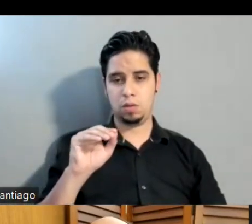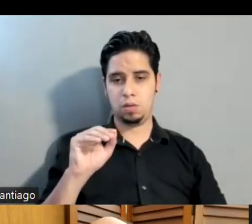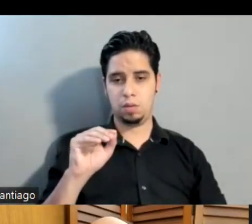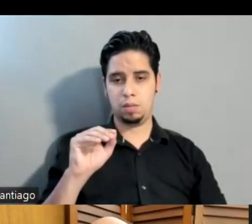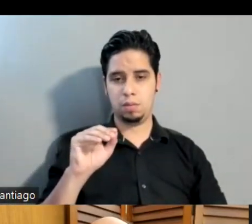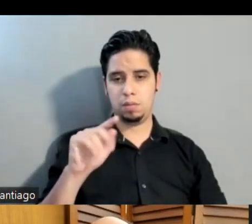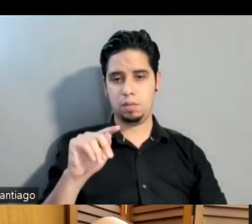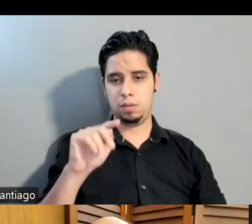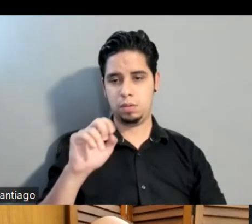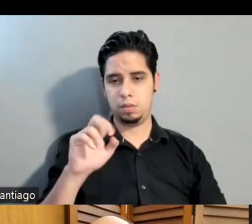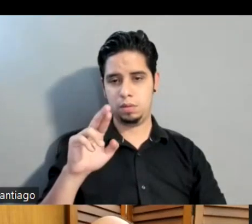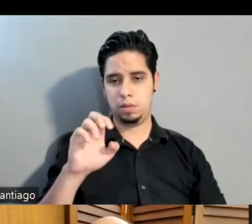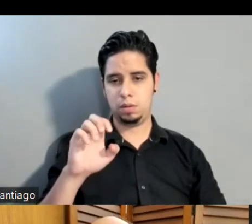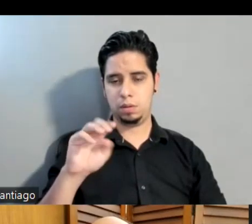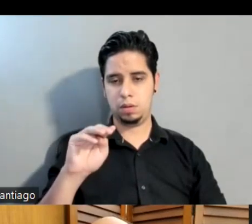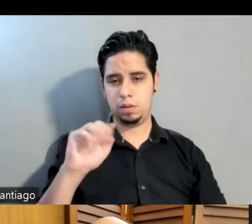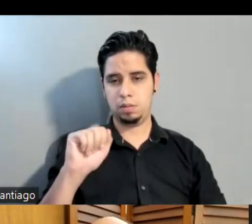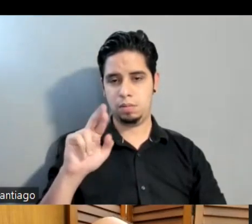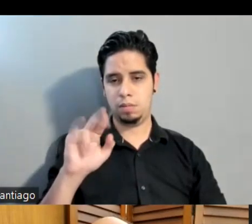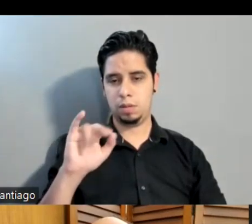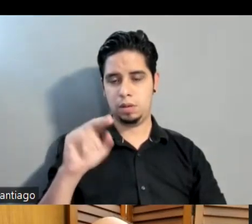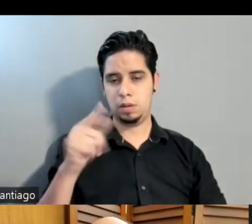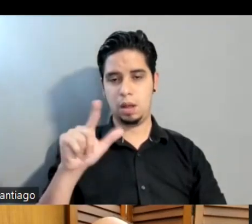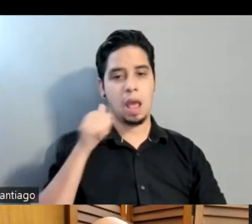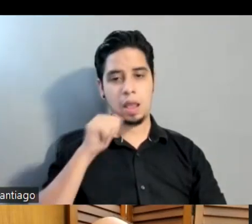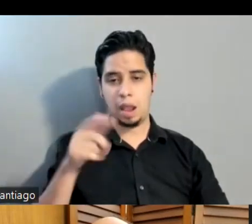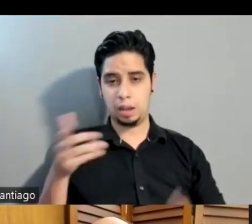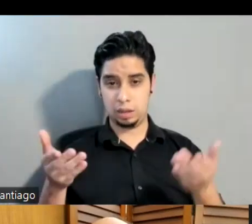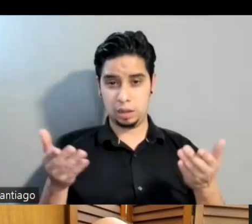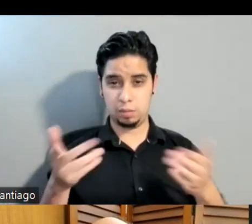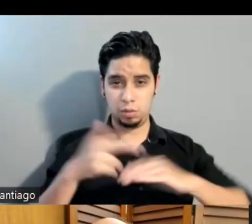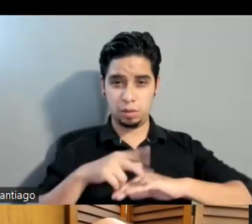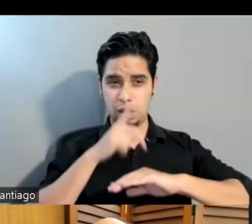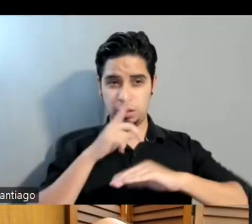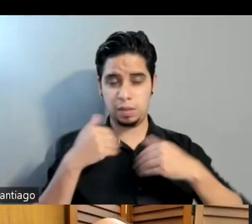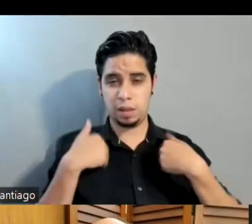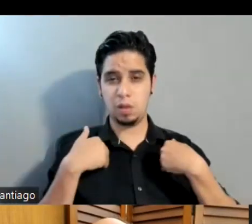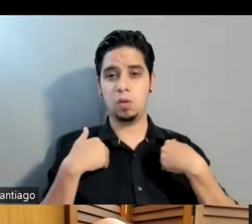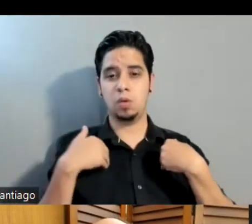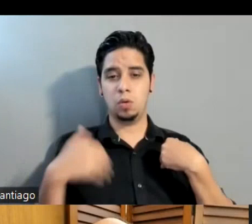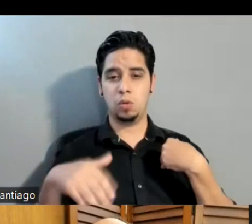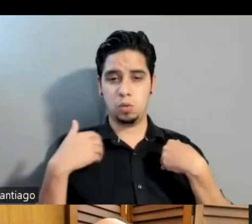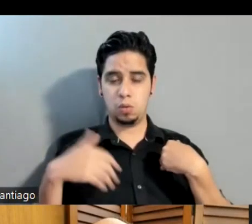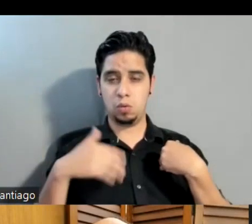Tere Marichal. Y tenerla en Puerto Rico es un lujo que nosotros tenemos,